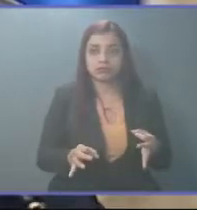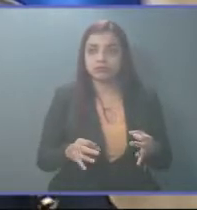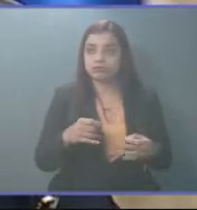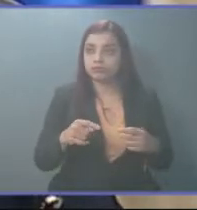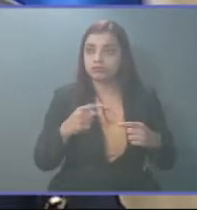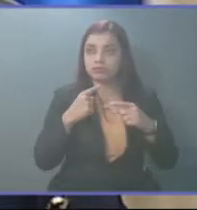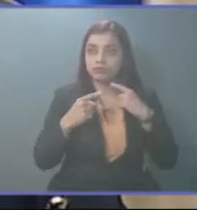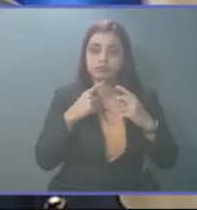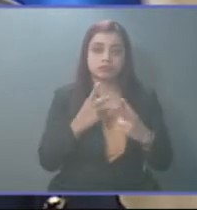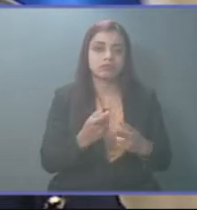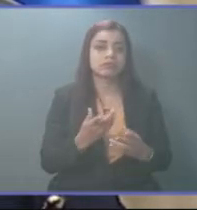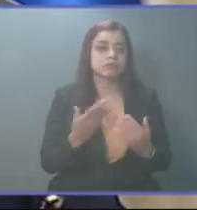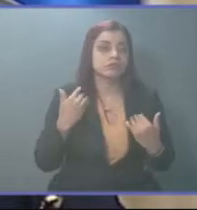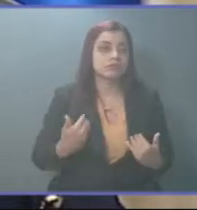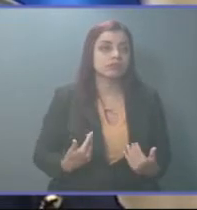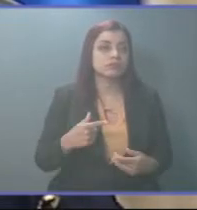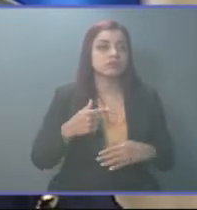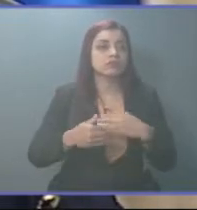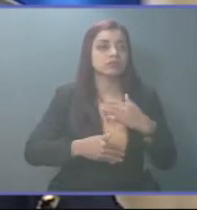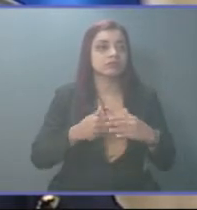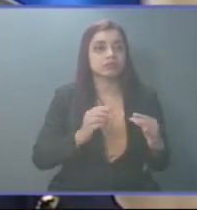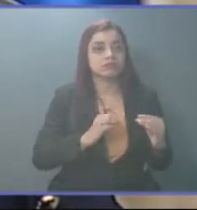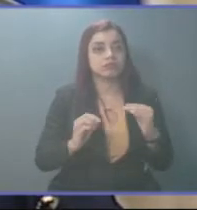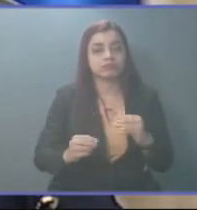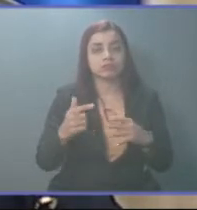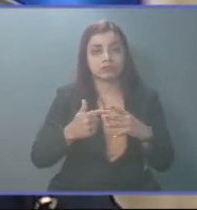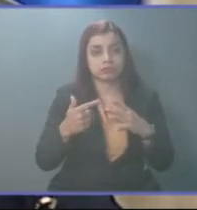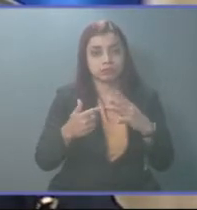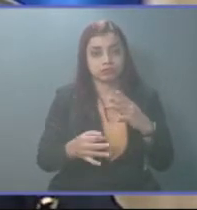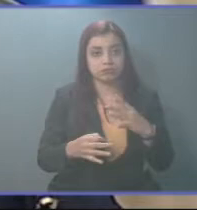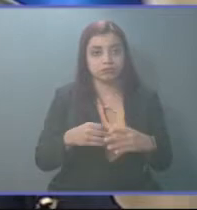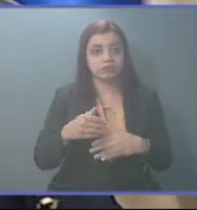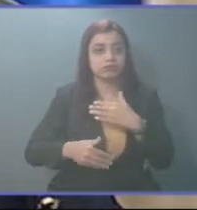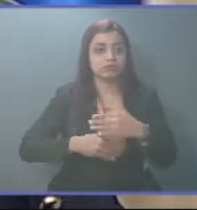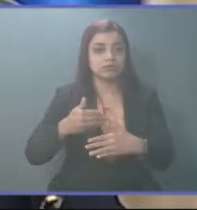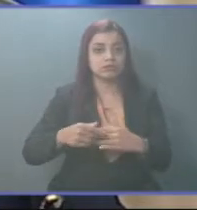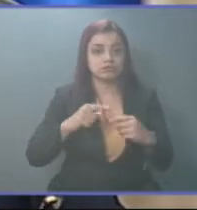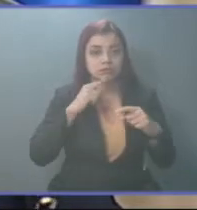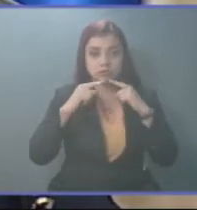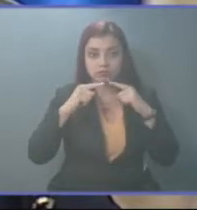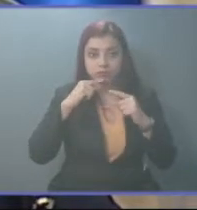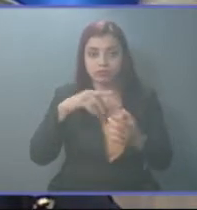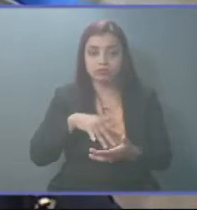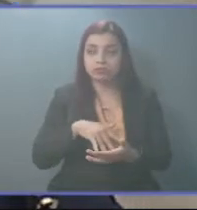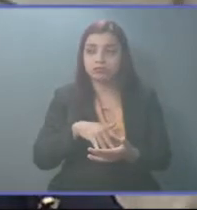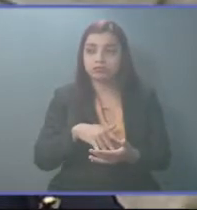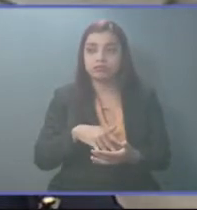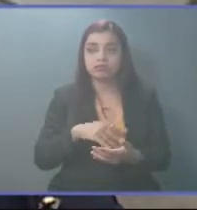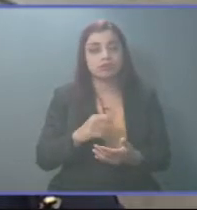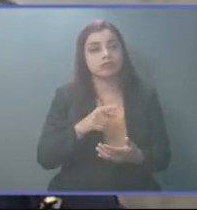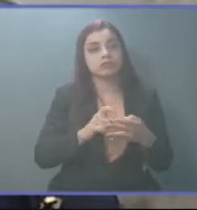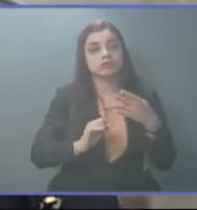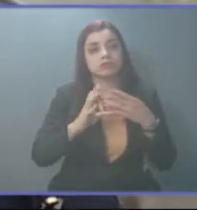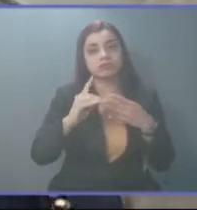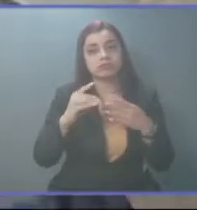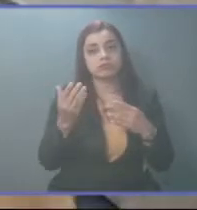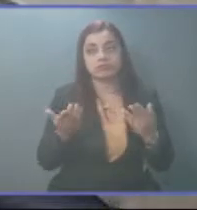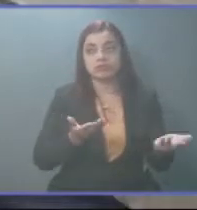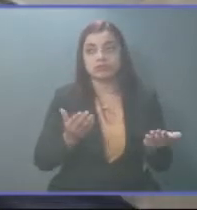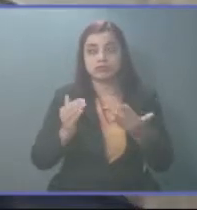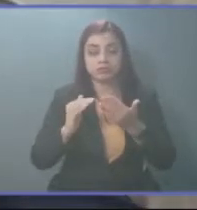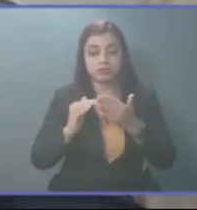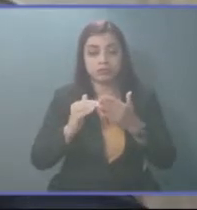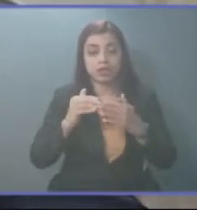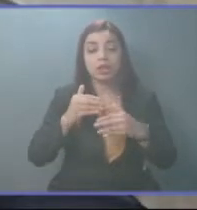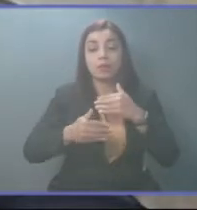admisible en derecho y será aplicable en lo que procediera la Ley de Procedimientos Administrativos y el Código Procesal Civil y Mercantil.